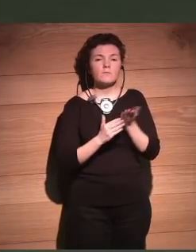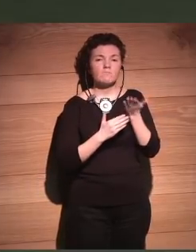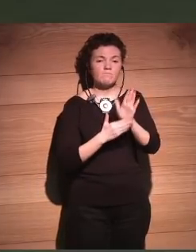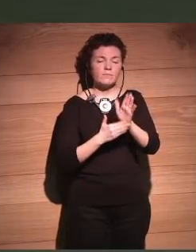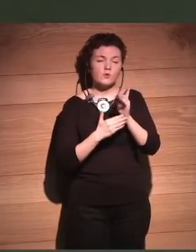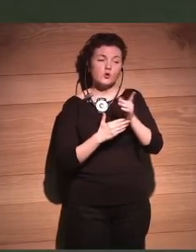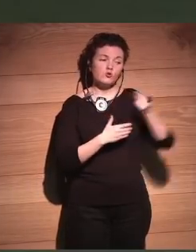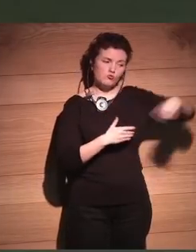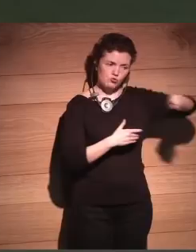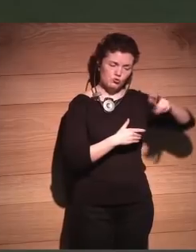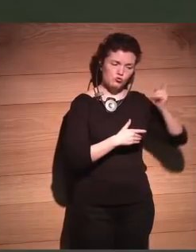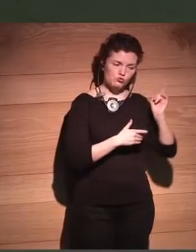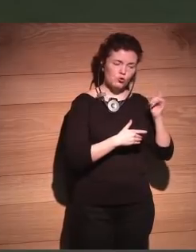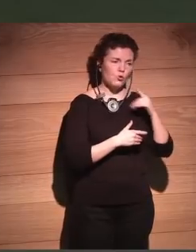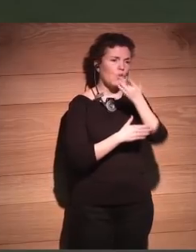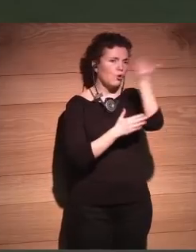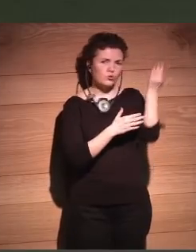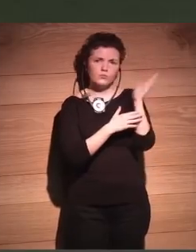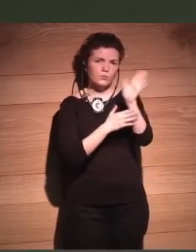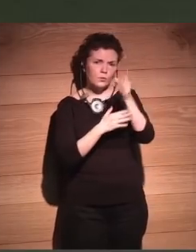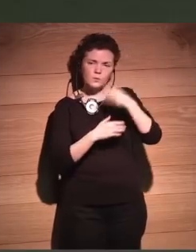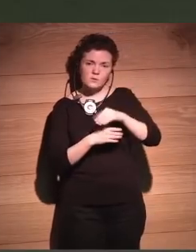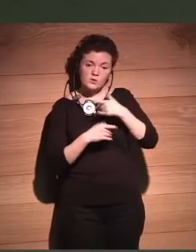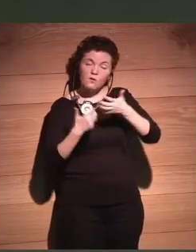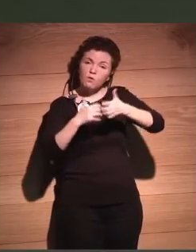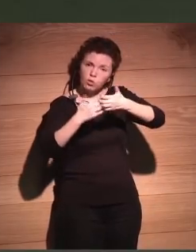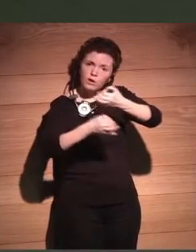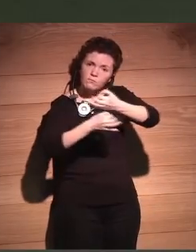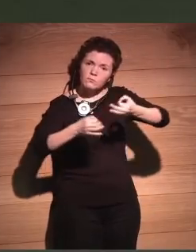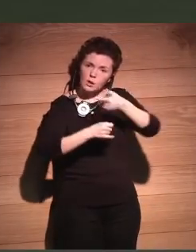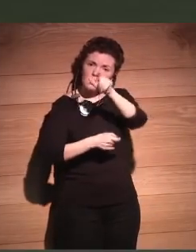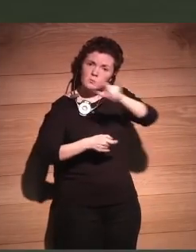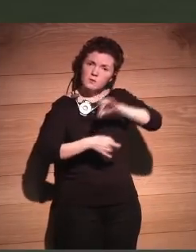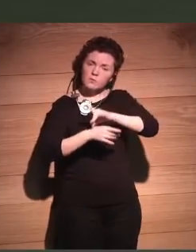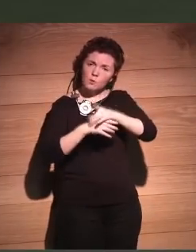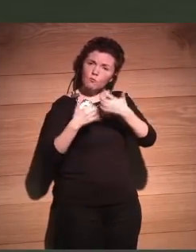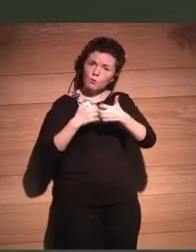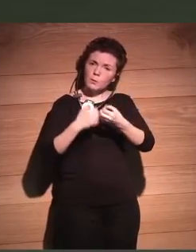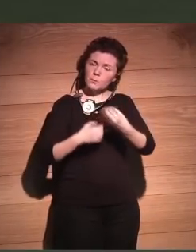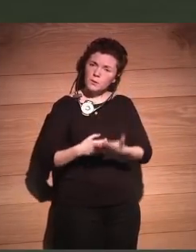mostrando, no solamente nosotros, no solamente hacemos terapia génica, si seguimos mostrando que esto funciona de forma eficaz en los pacientes,